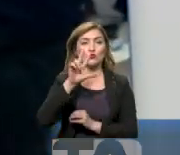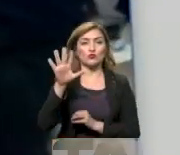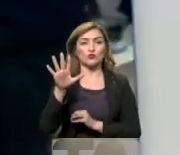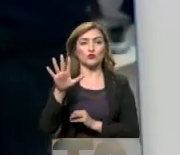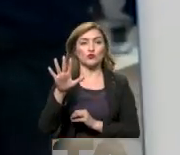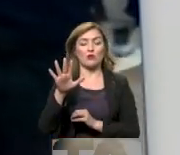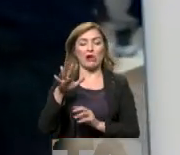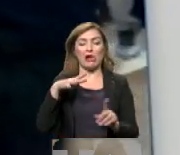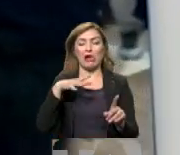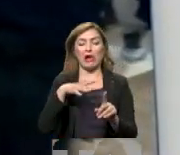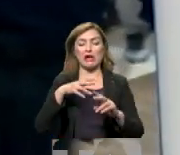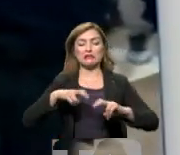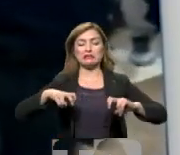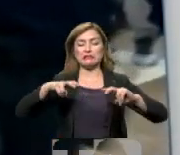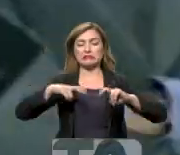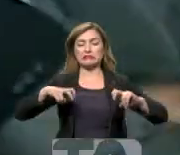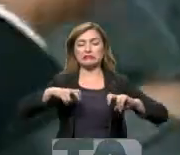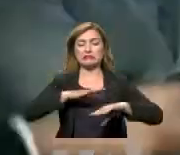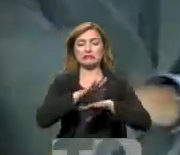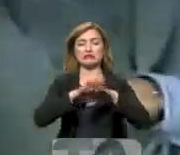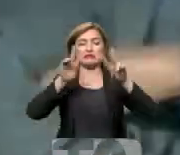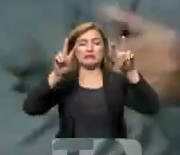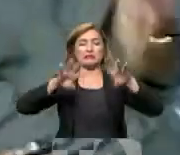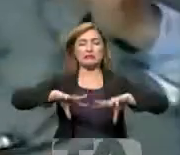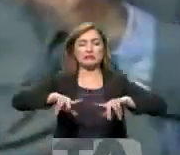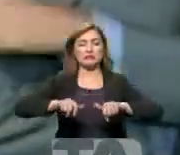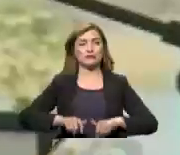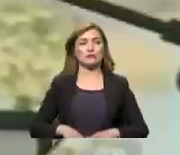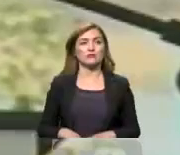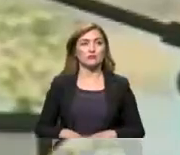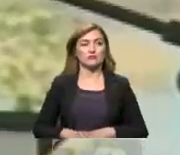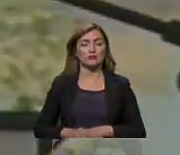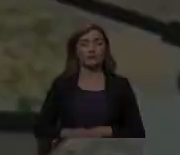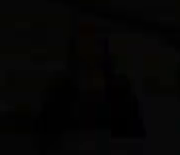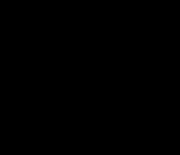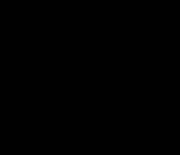el ojo del huracán. En Quito, Daniela Valencia, 24 horas.